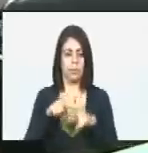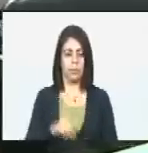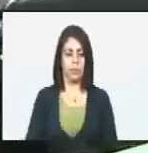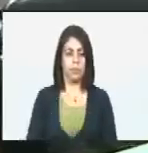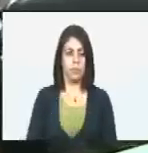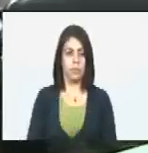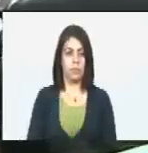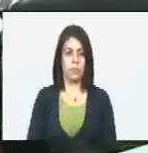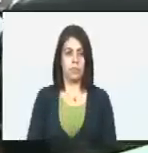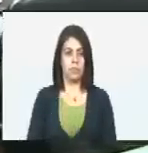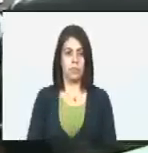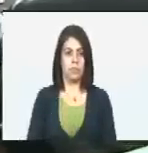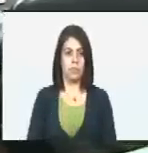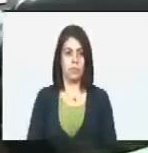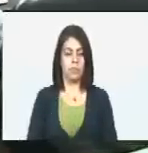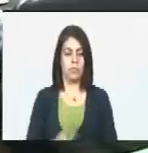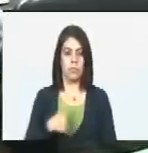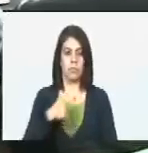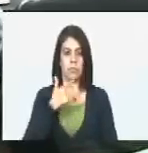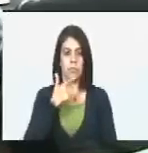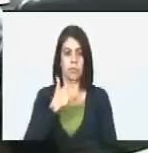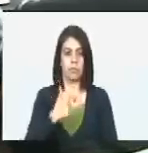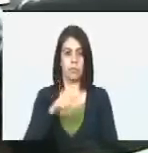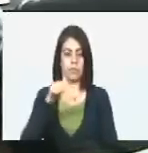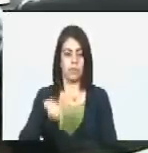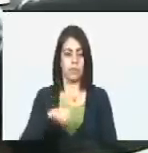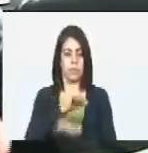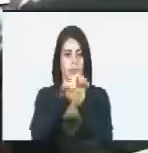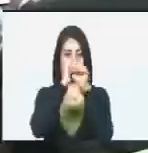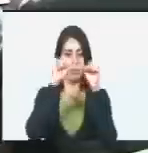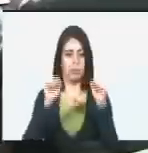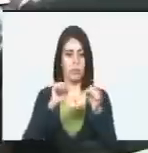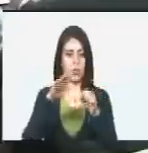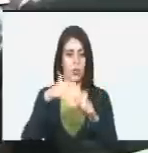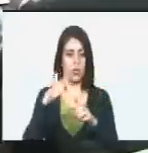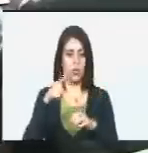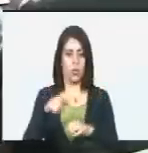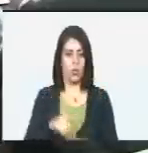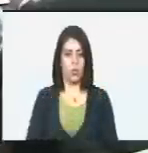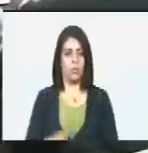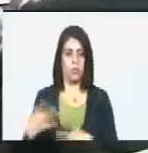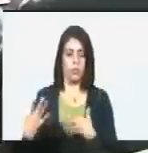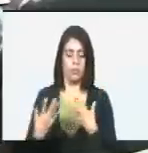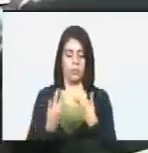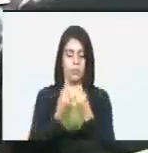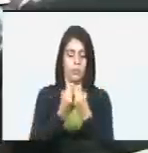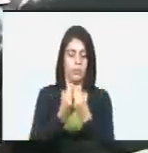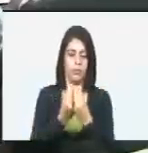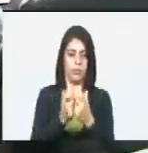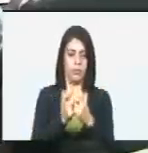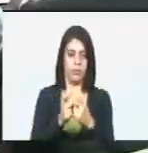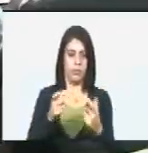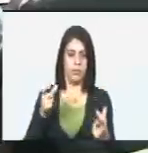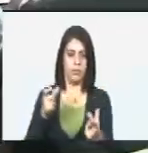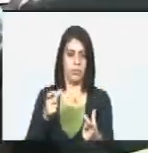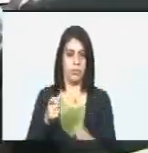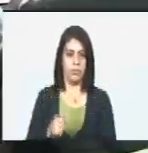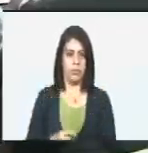yo decía esta mañana, cuando la acompañaba y firmaba el libro